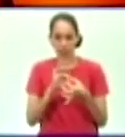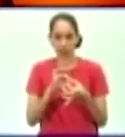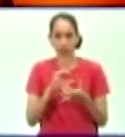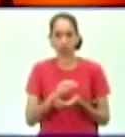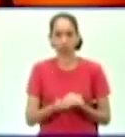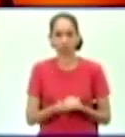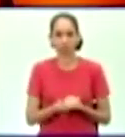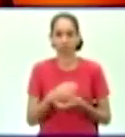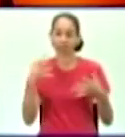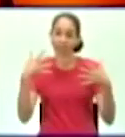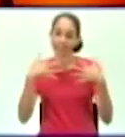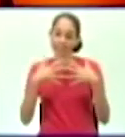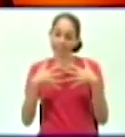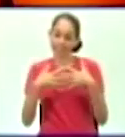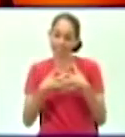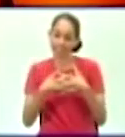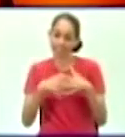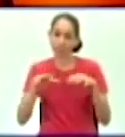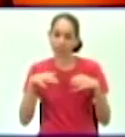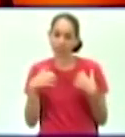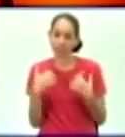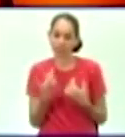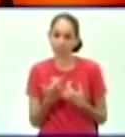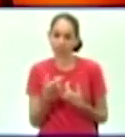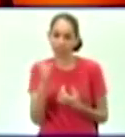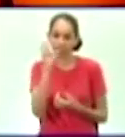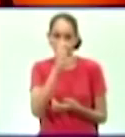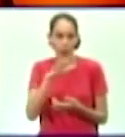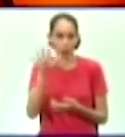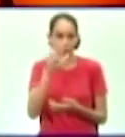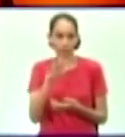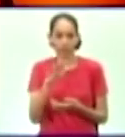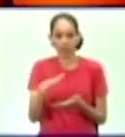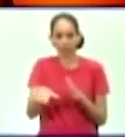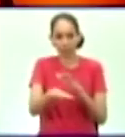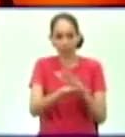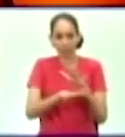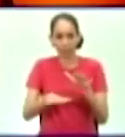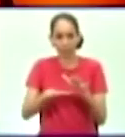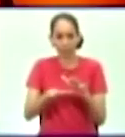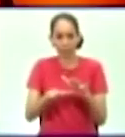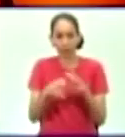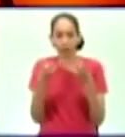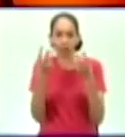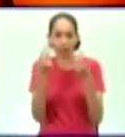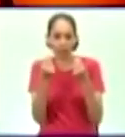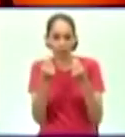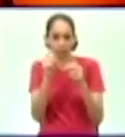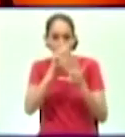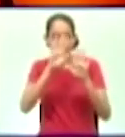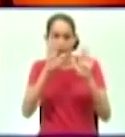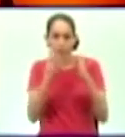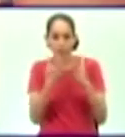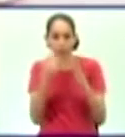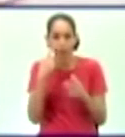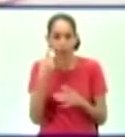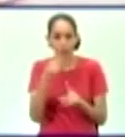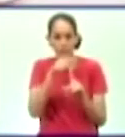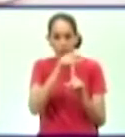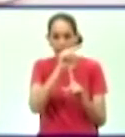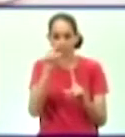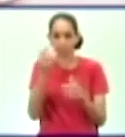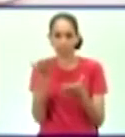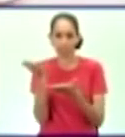la geometría plana y el cálculo de cuerpo. Vamos entonces a observar cuál es el tema de la